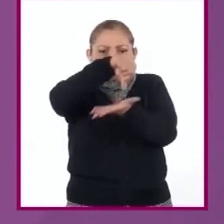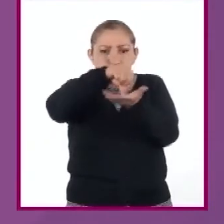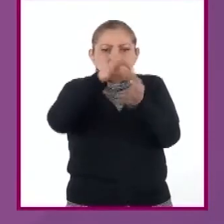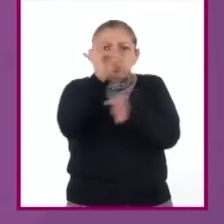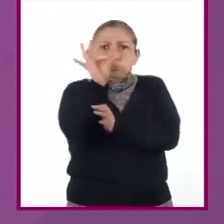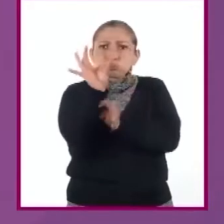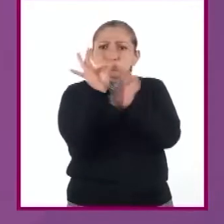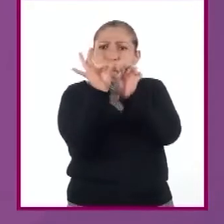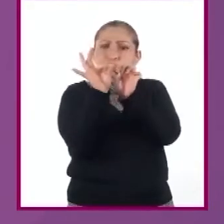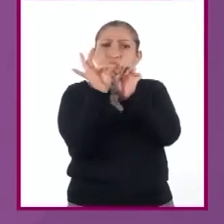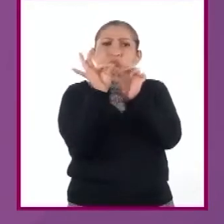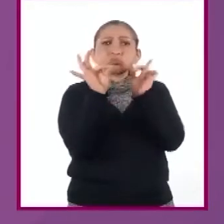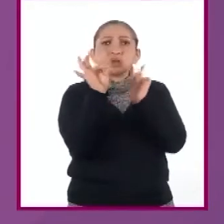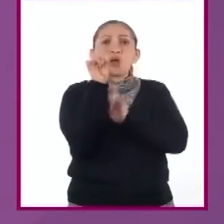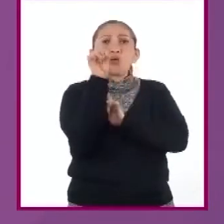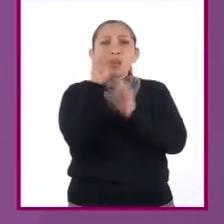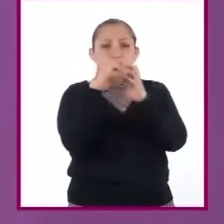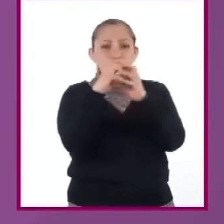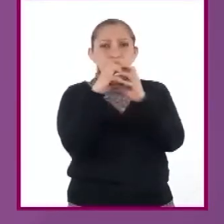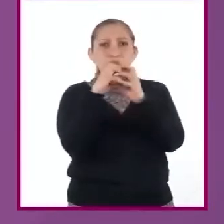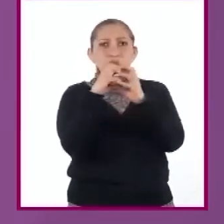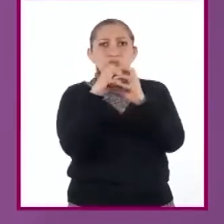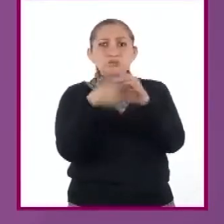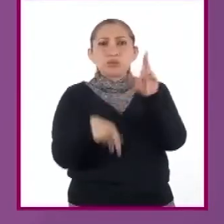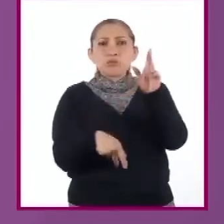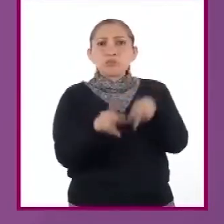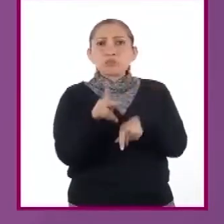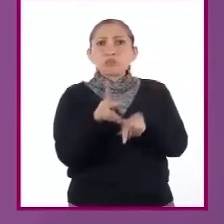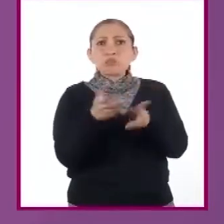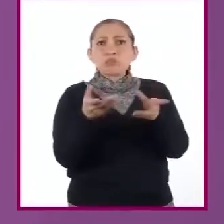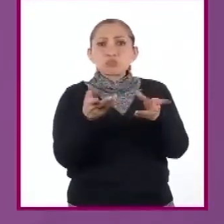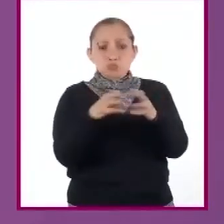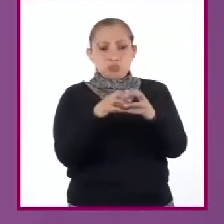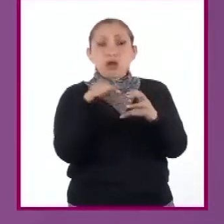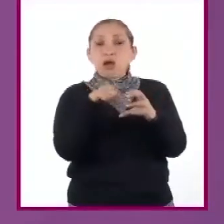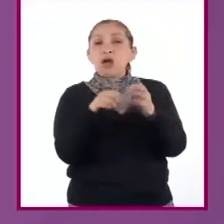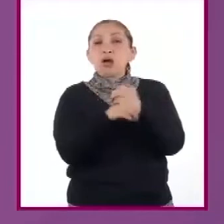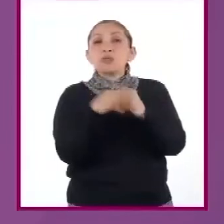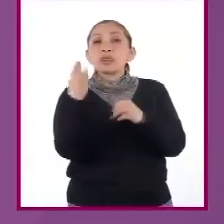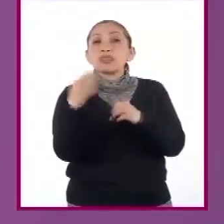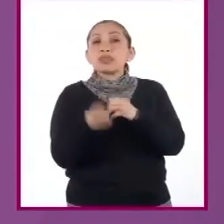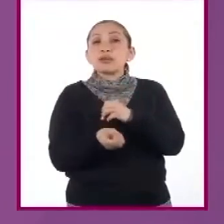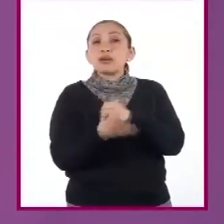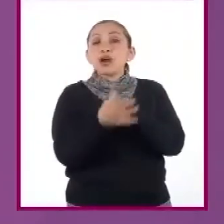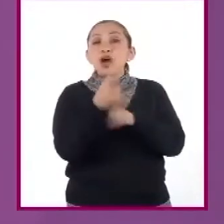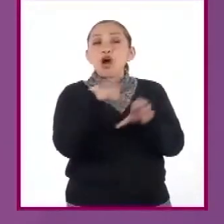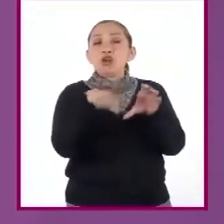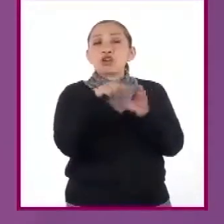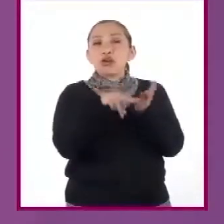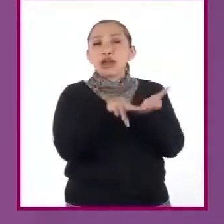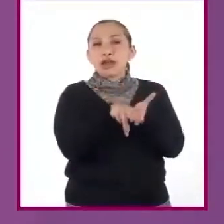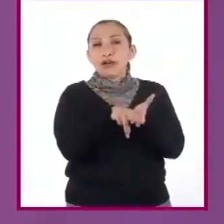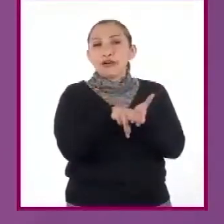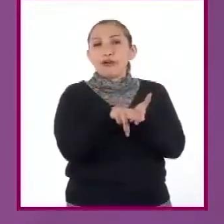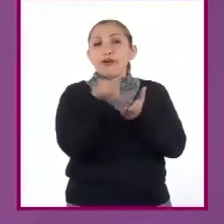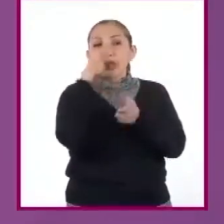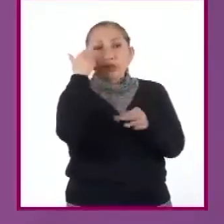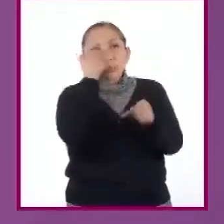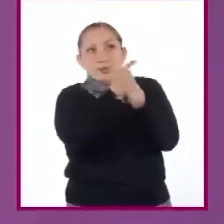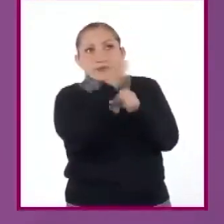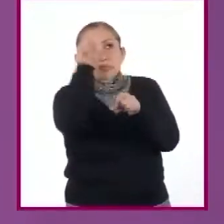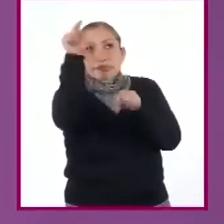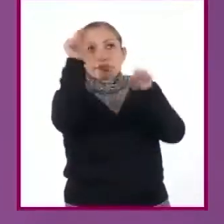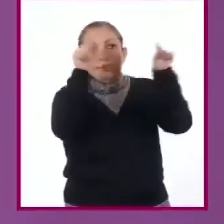volumen equivalente al de una pelota de fútbol. A esos objetos se les llama hoyos negros y se han detectado